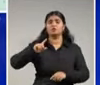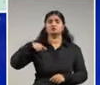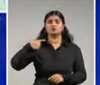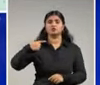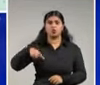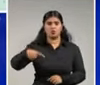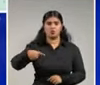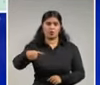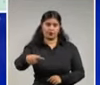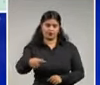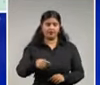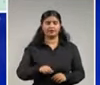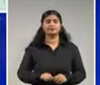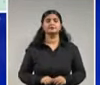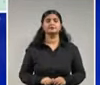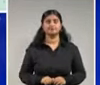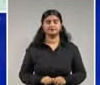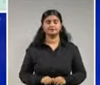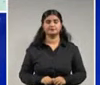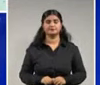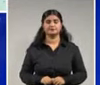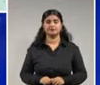hablando de